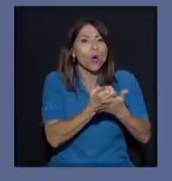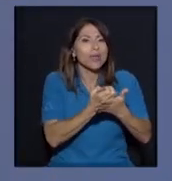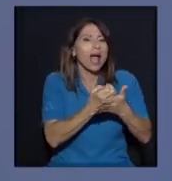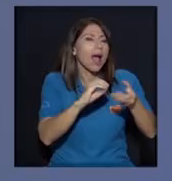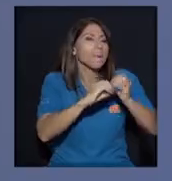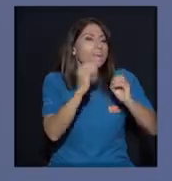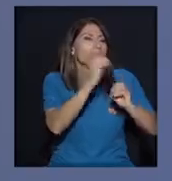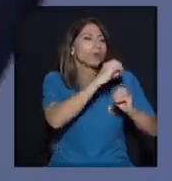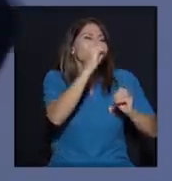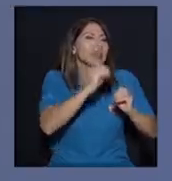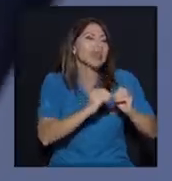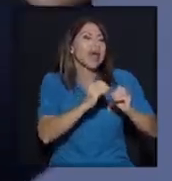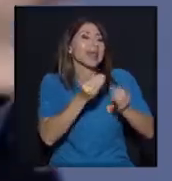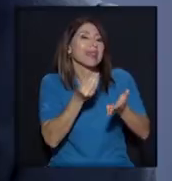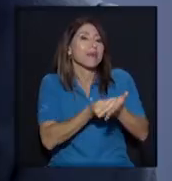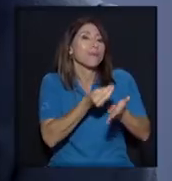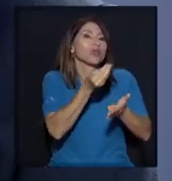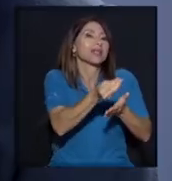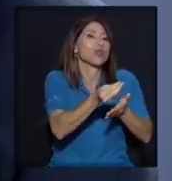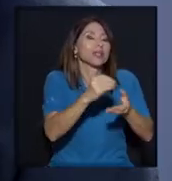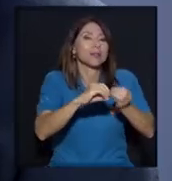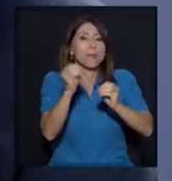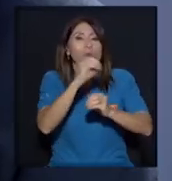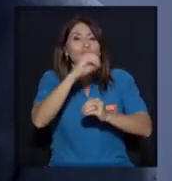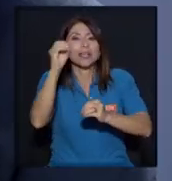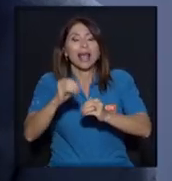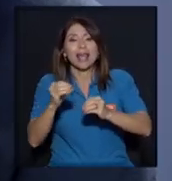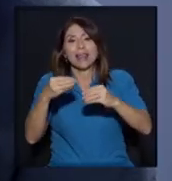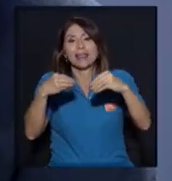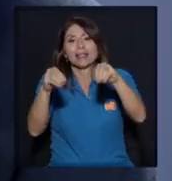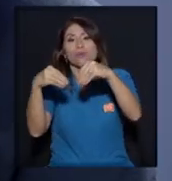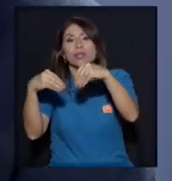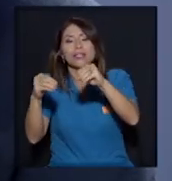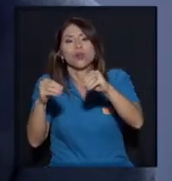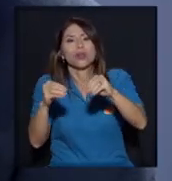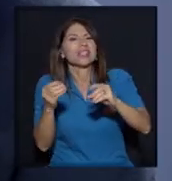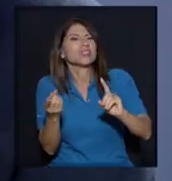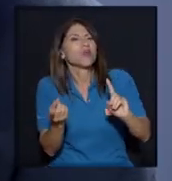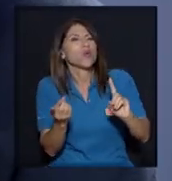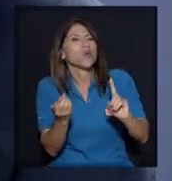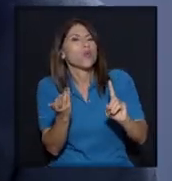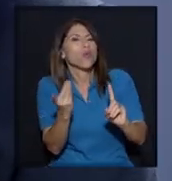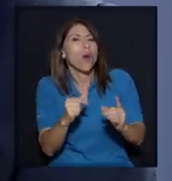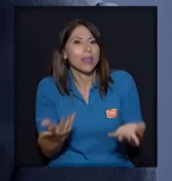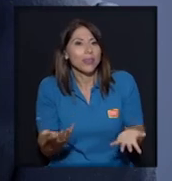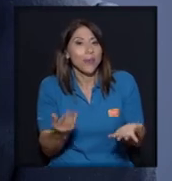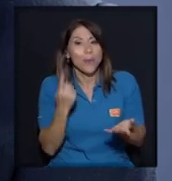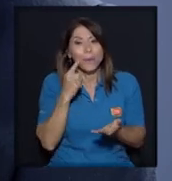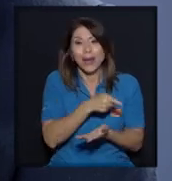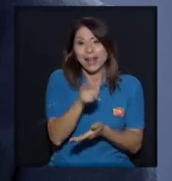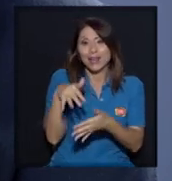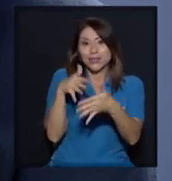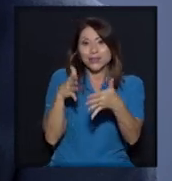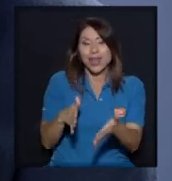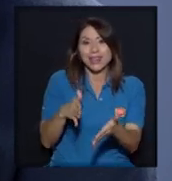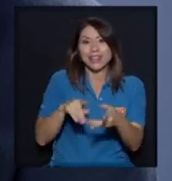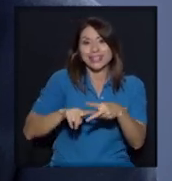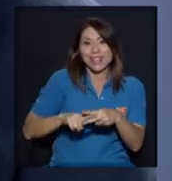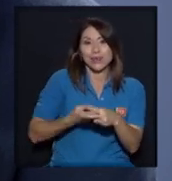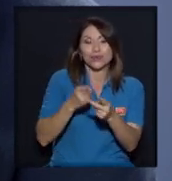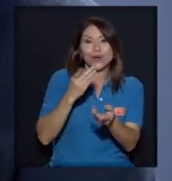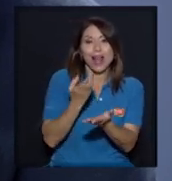qué porcentaje son las exportaciones. Y esto es un poco para que los muchachos de introducción a la economía vean el